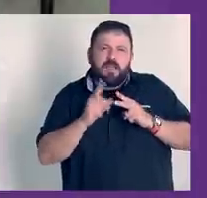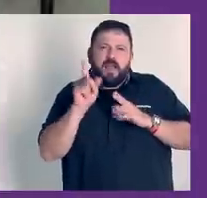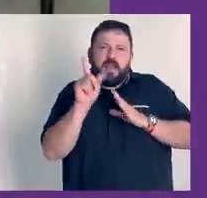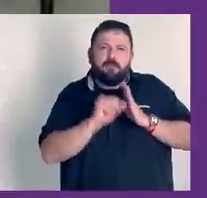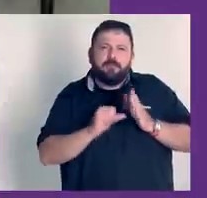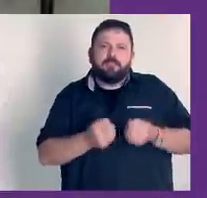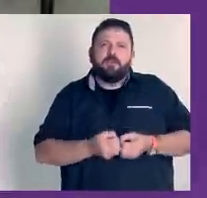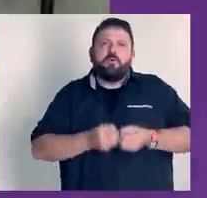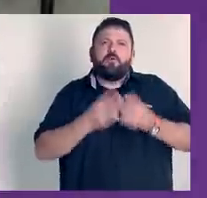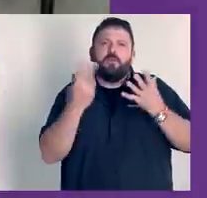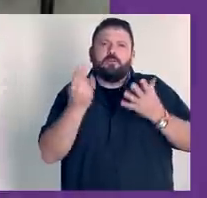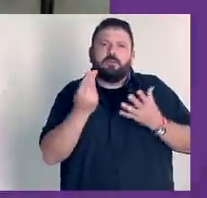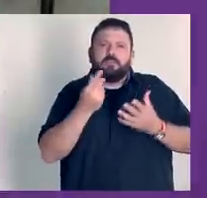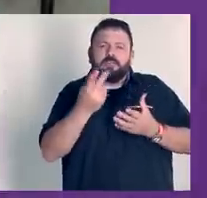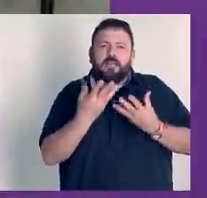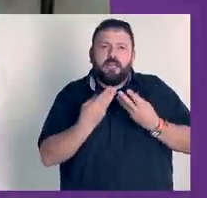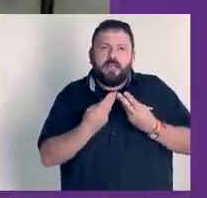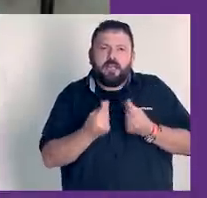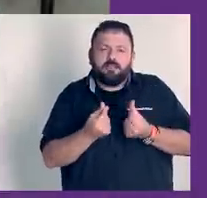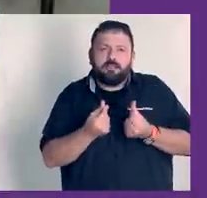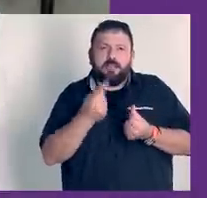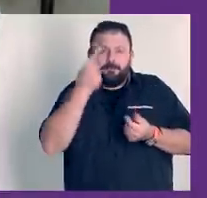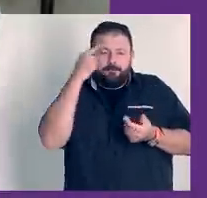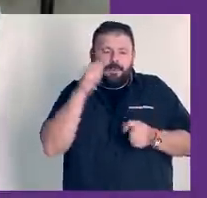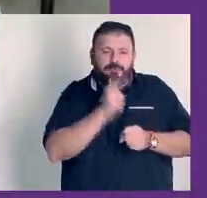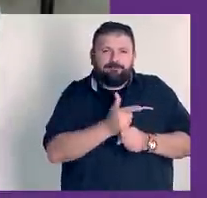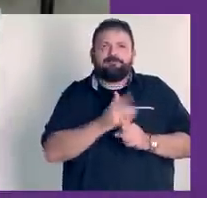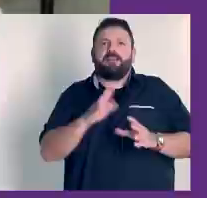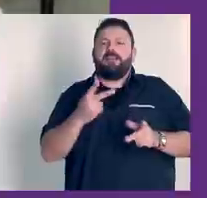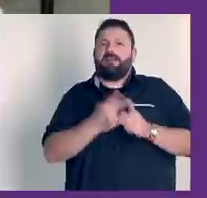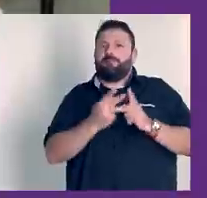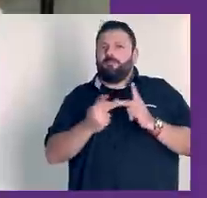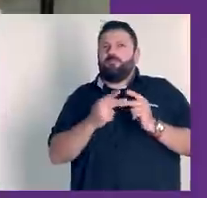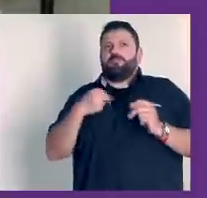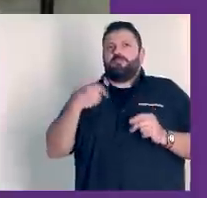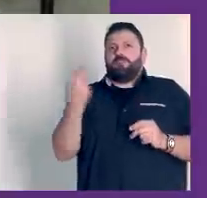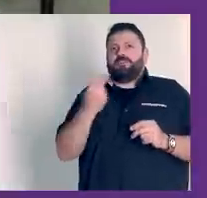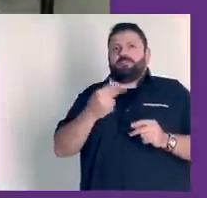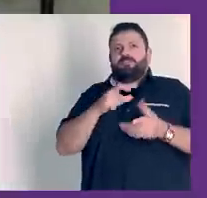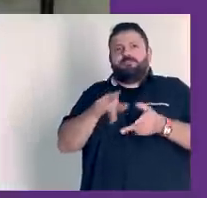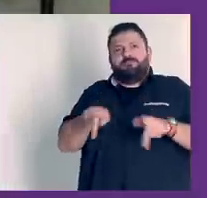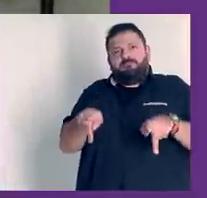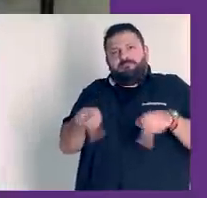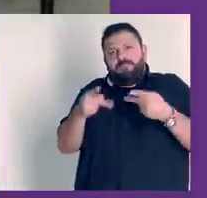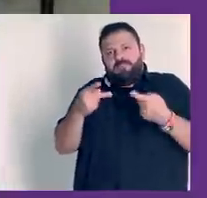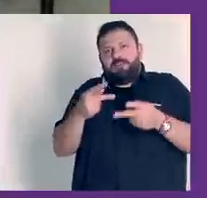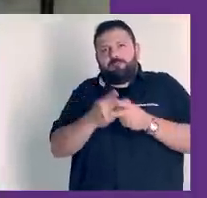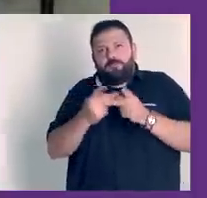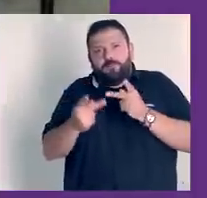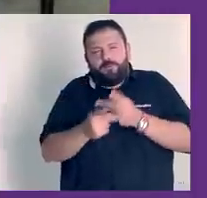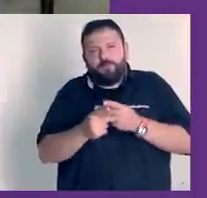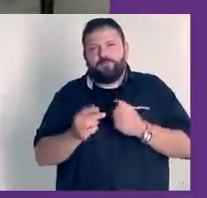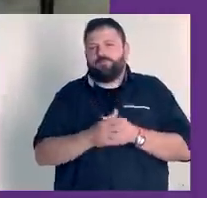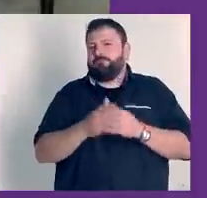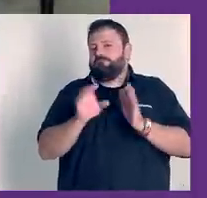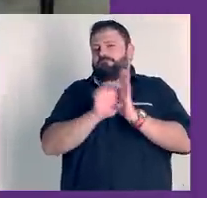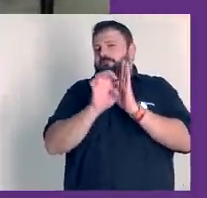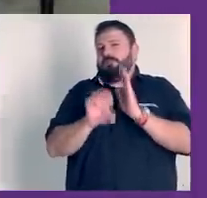necesidades básicas y que contemples que cada utilidad por producto es de 150. Es decir, que si tú necesitas